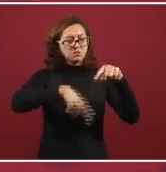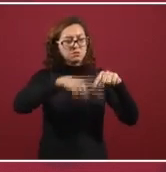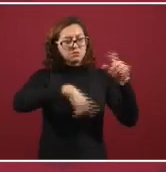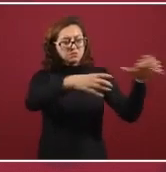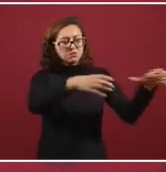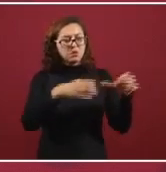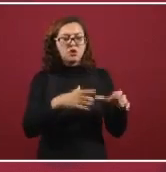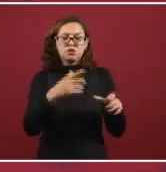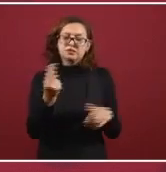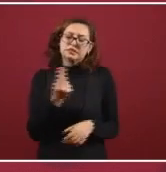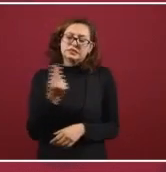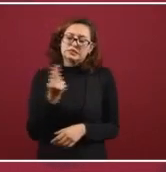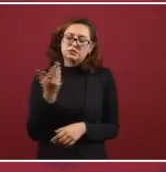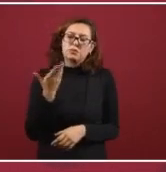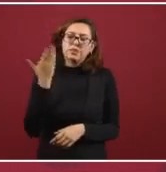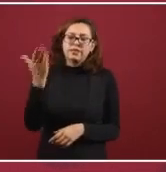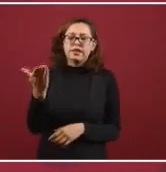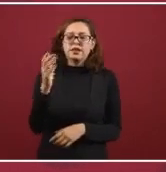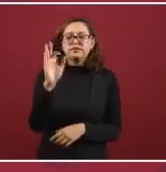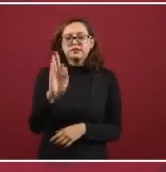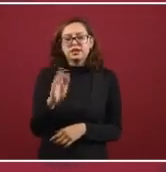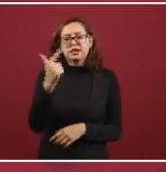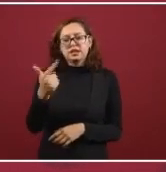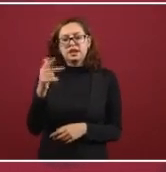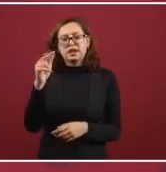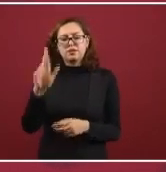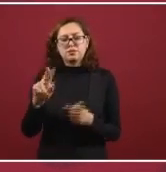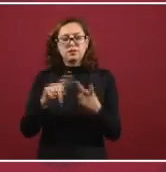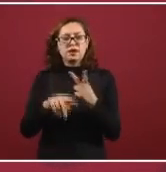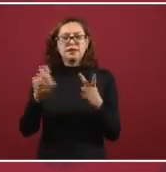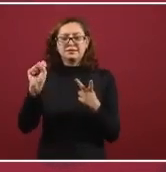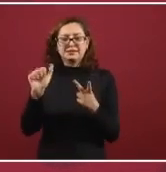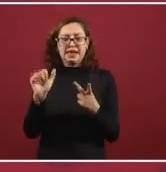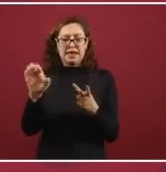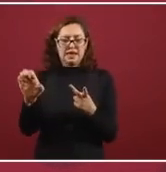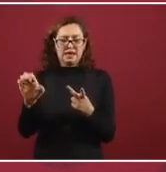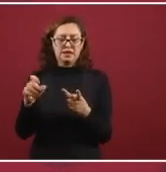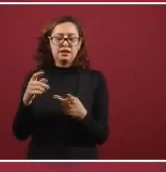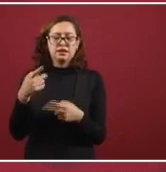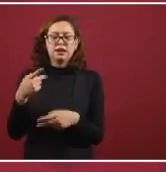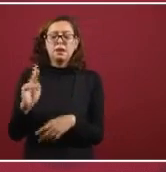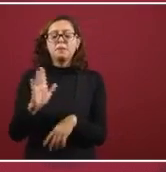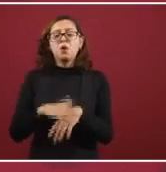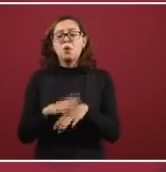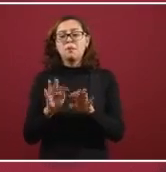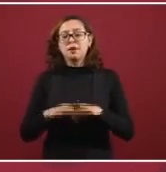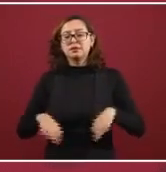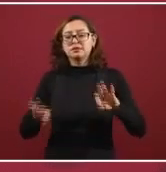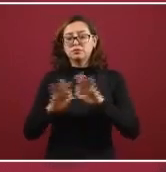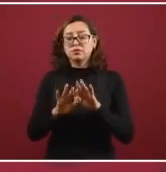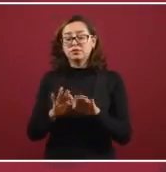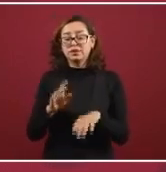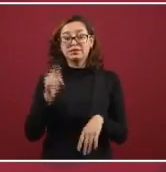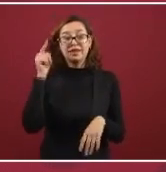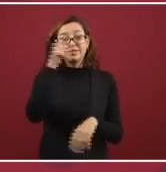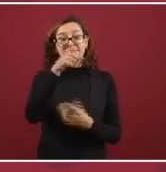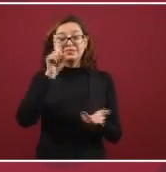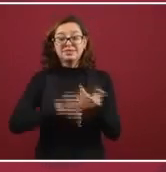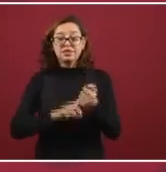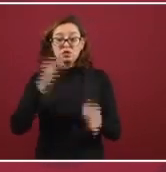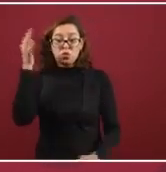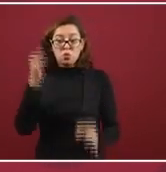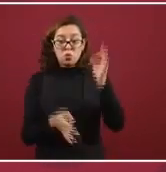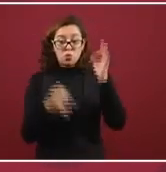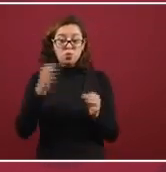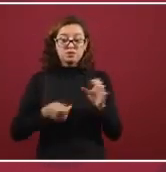SAE, de lo hecho hasta ahora. Pero aquí lo relevante es lo que se deriva del juicio al Chapo,